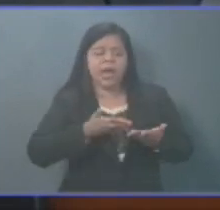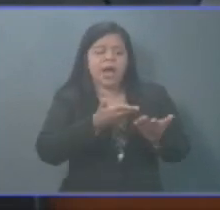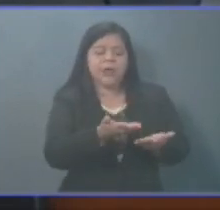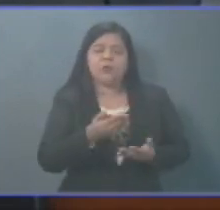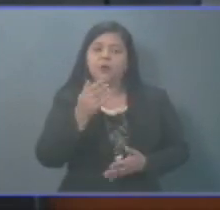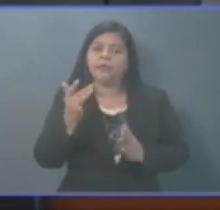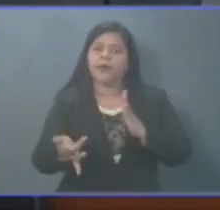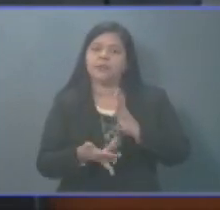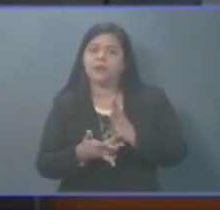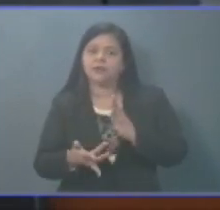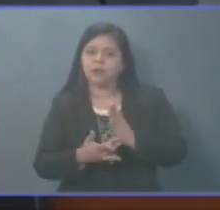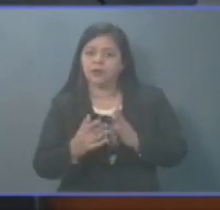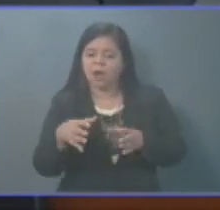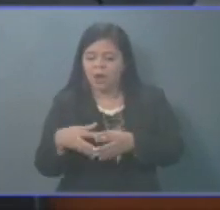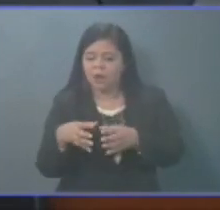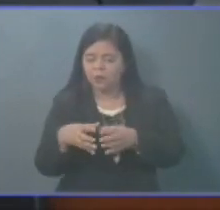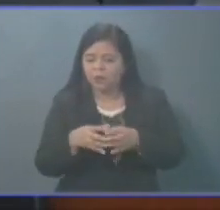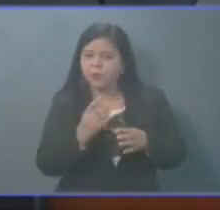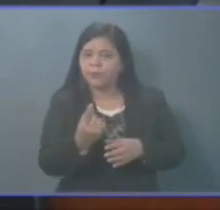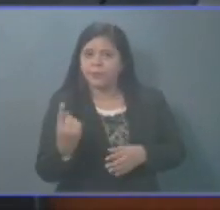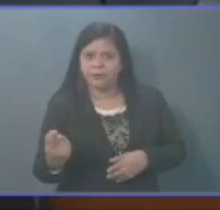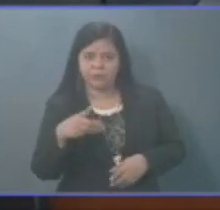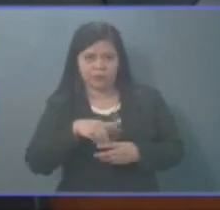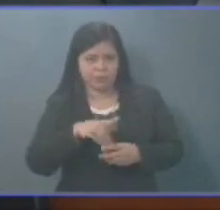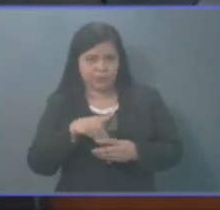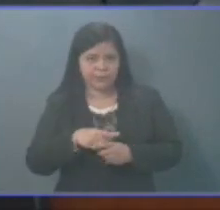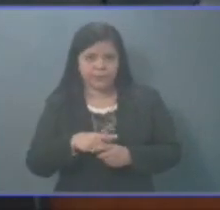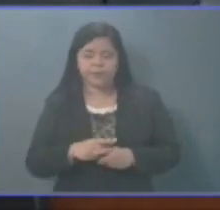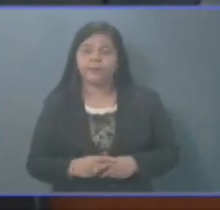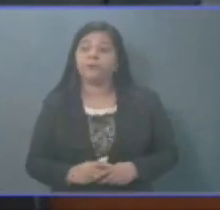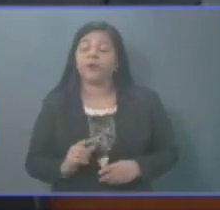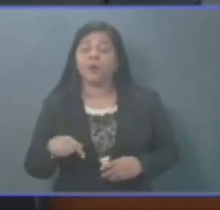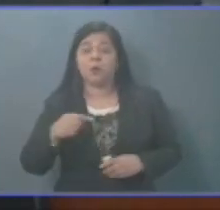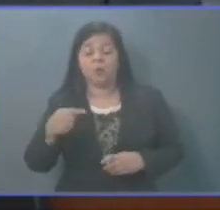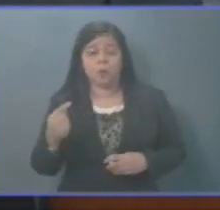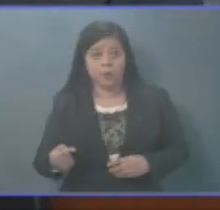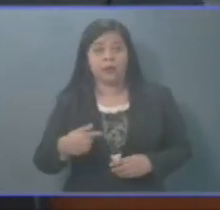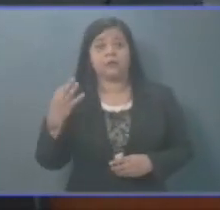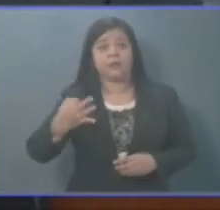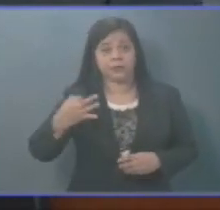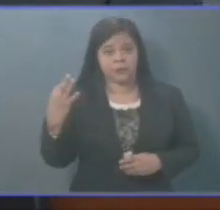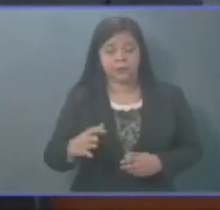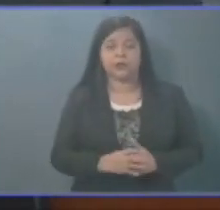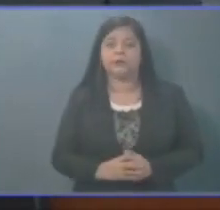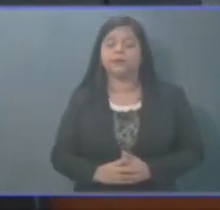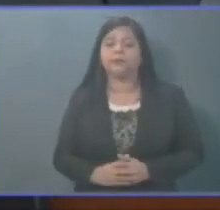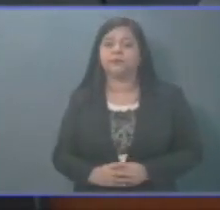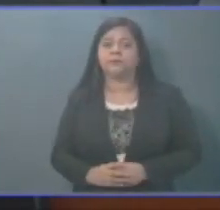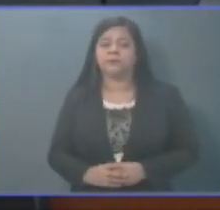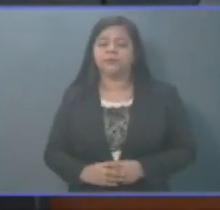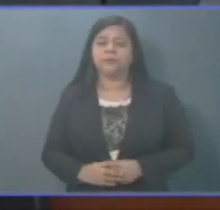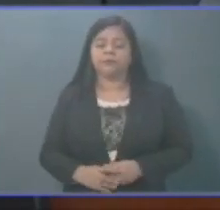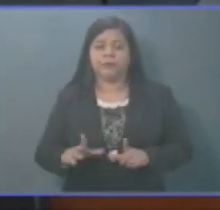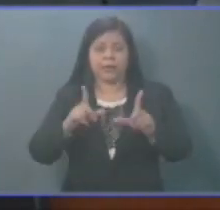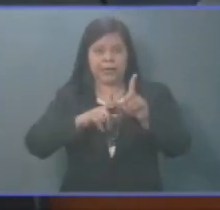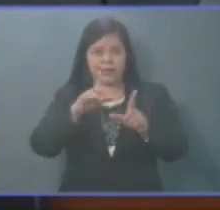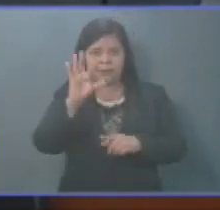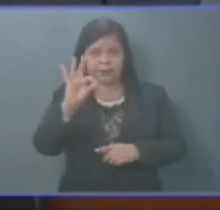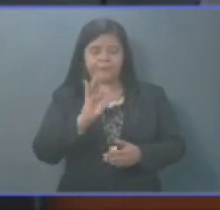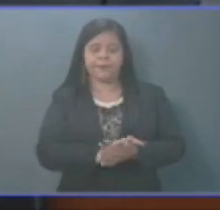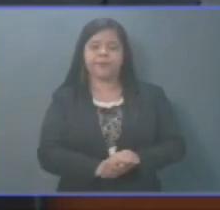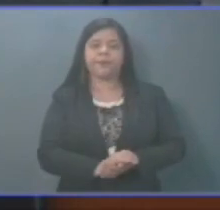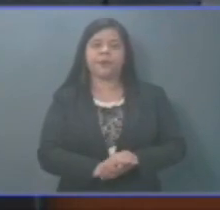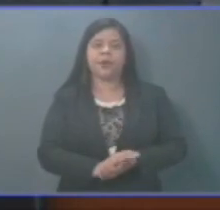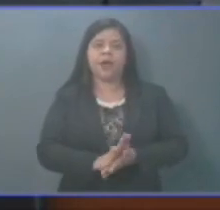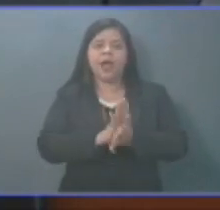técnicas para grupos particulares de personas con discapacidad cuando se necesiten. F.